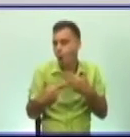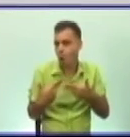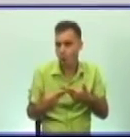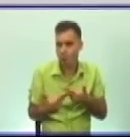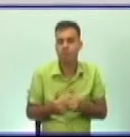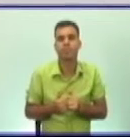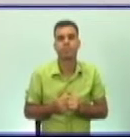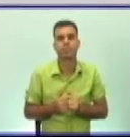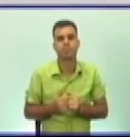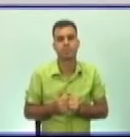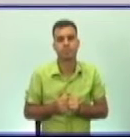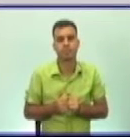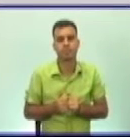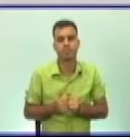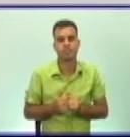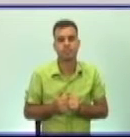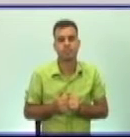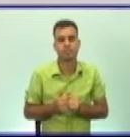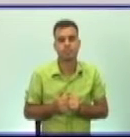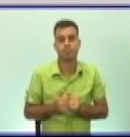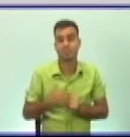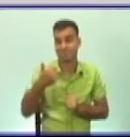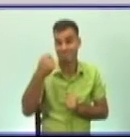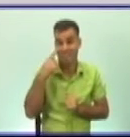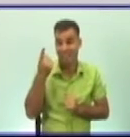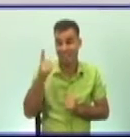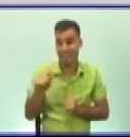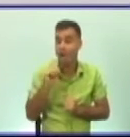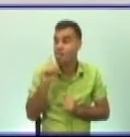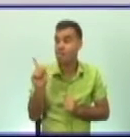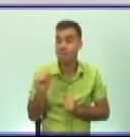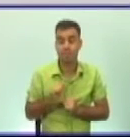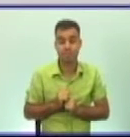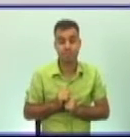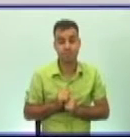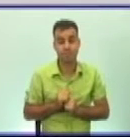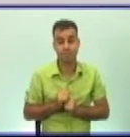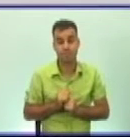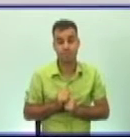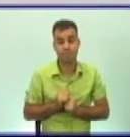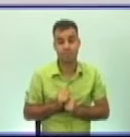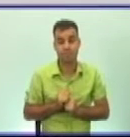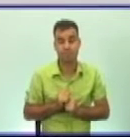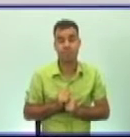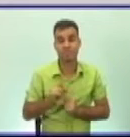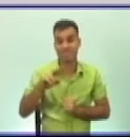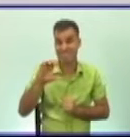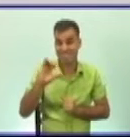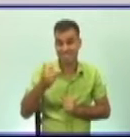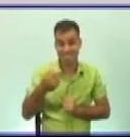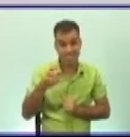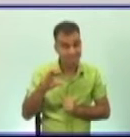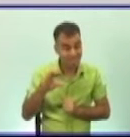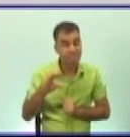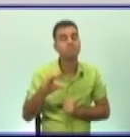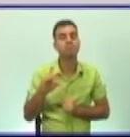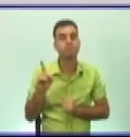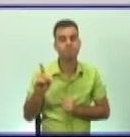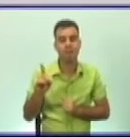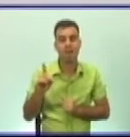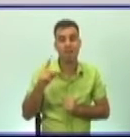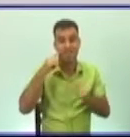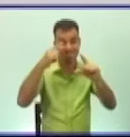ejercicio estamos pidiendo las reactancias, que son dos, ¿verdad? Hay una reactancia para el inductor y hay una reactancia